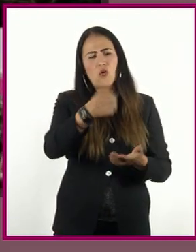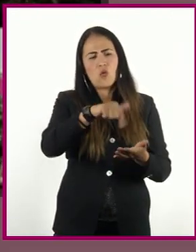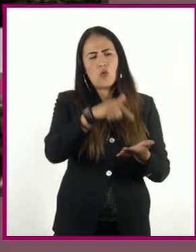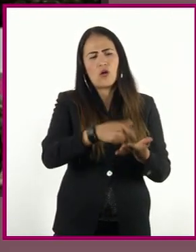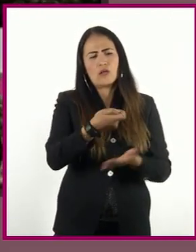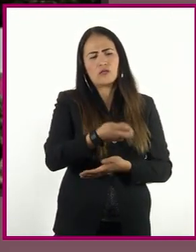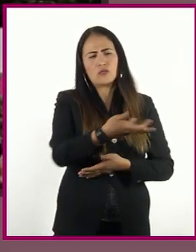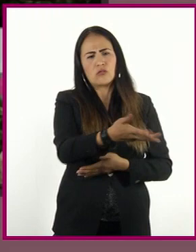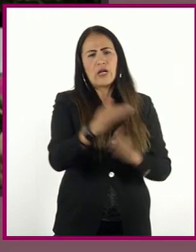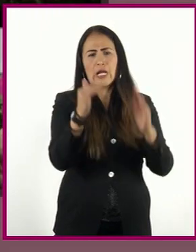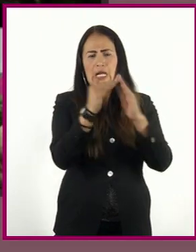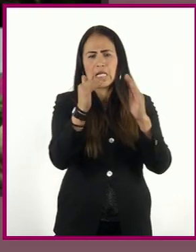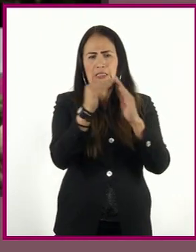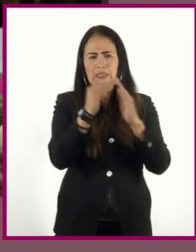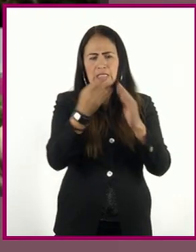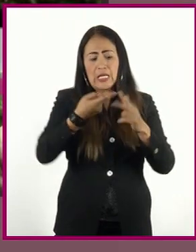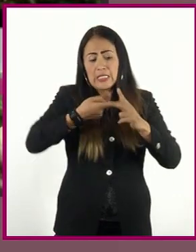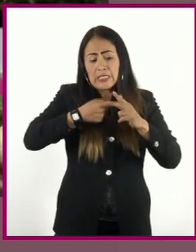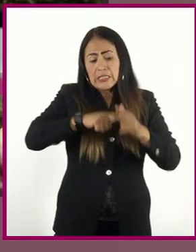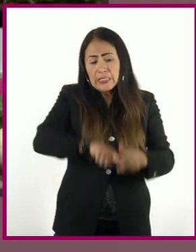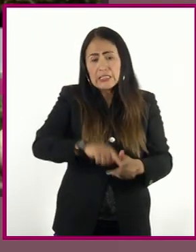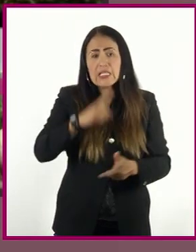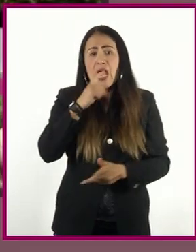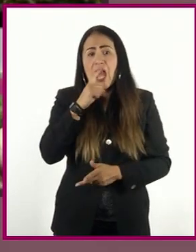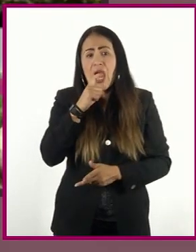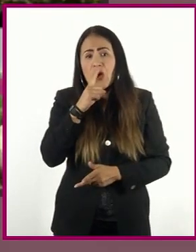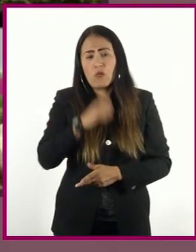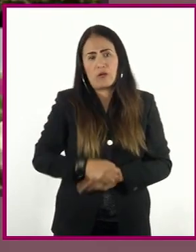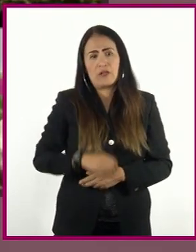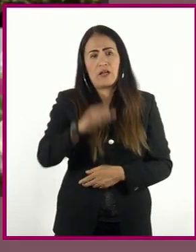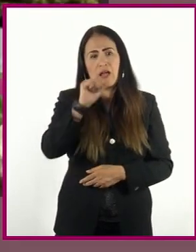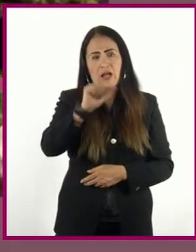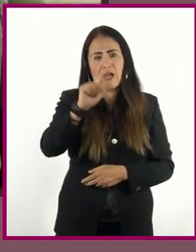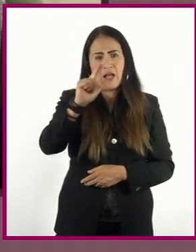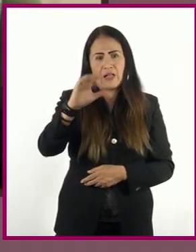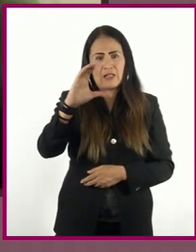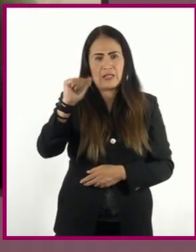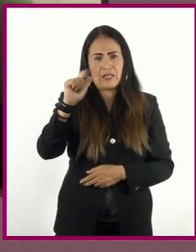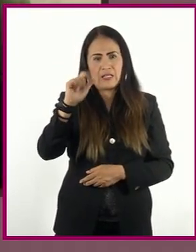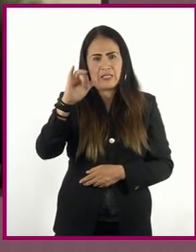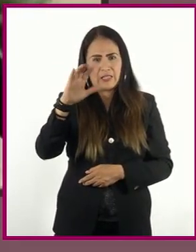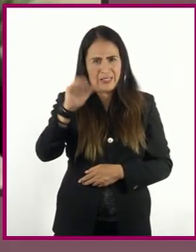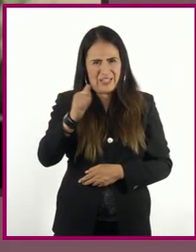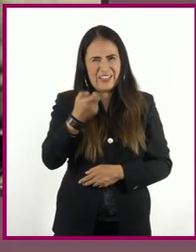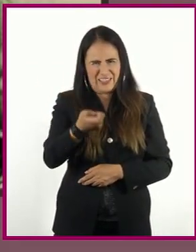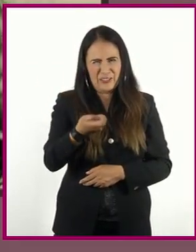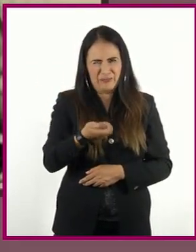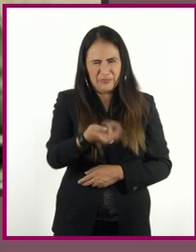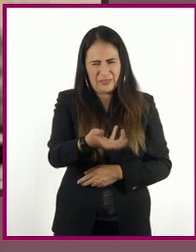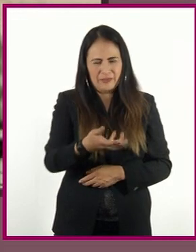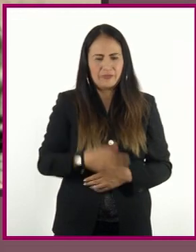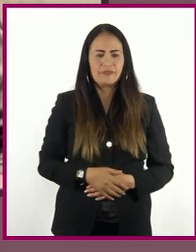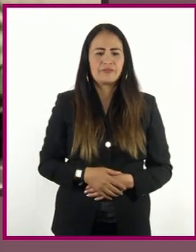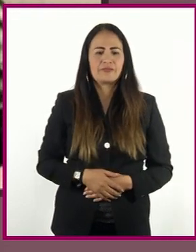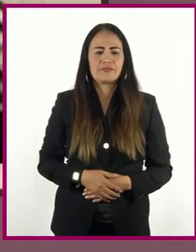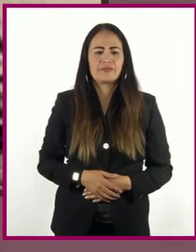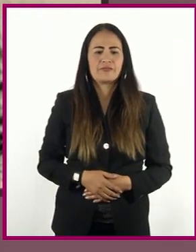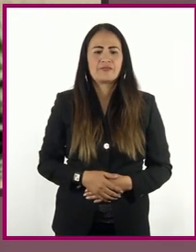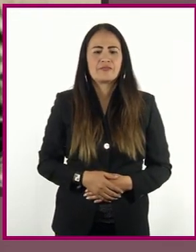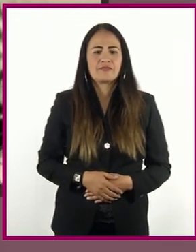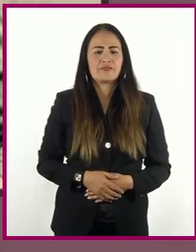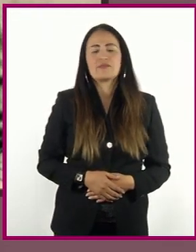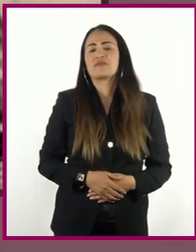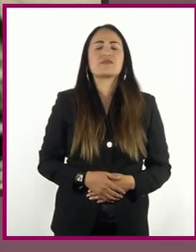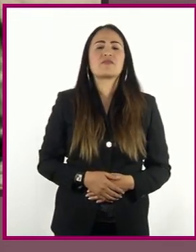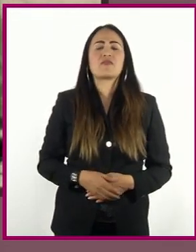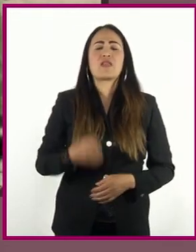la casa donde nace el agua. Eso es lo que significa Alcalica. Y en este lugar, antiguamente,